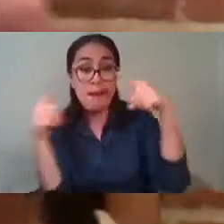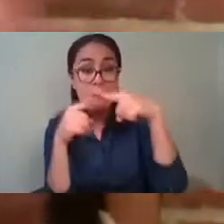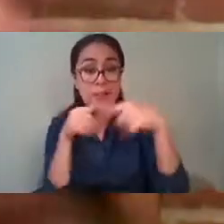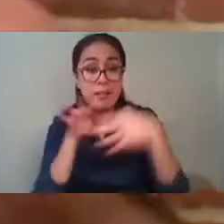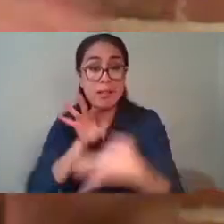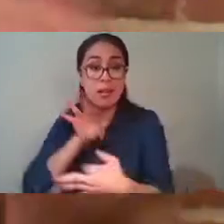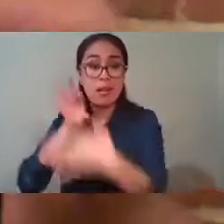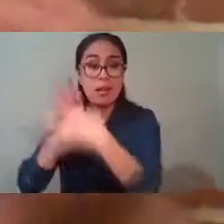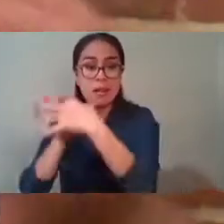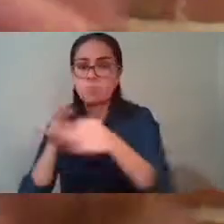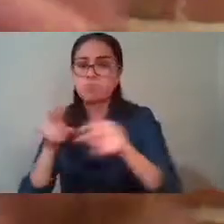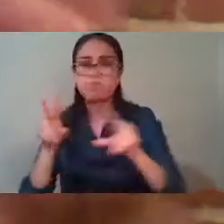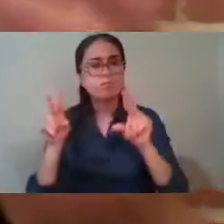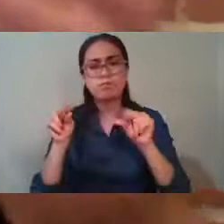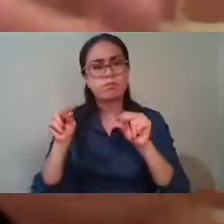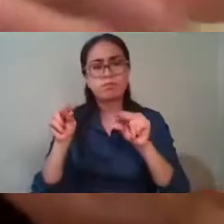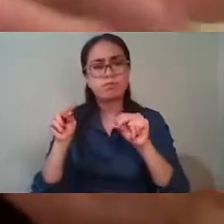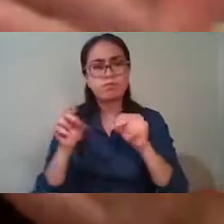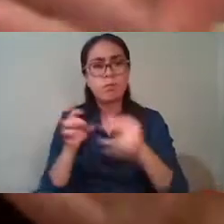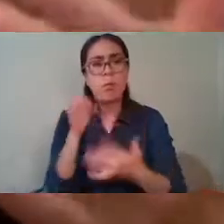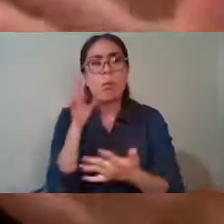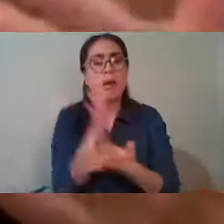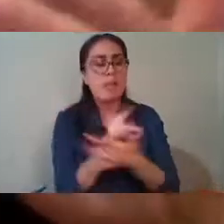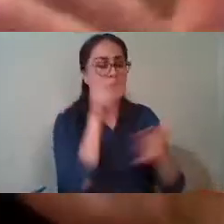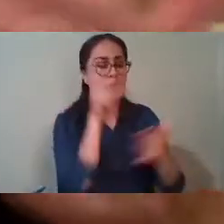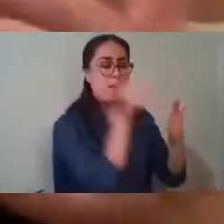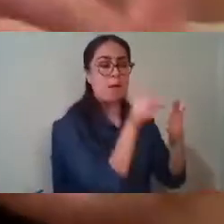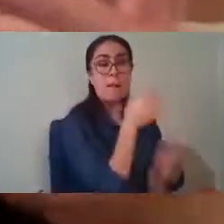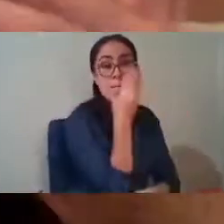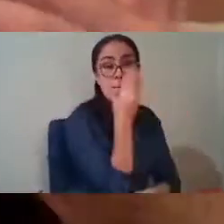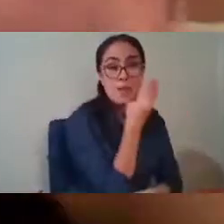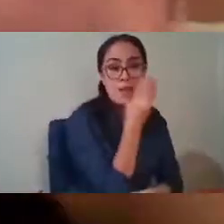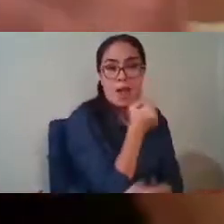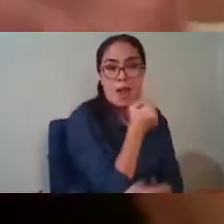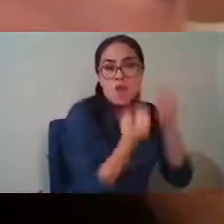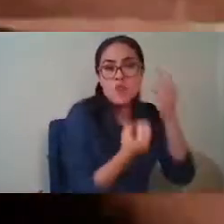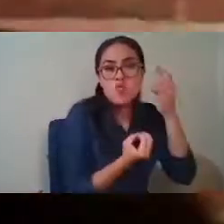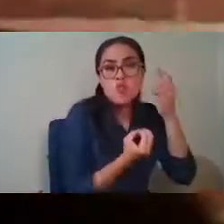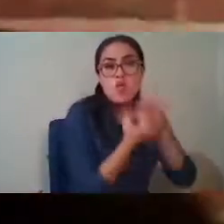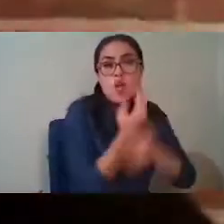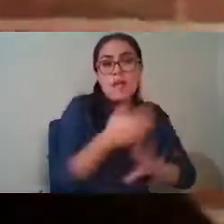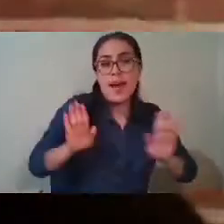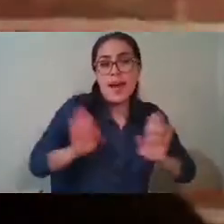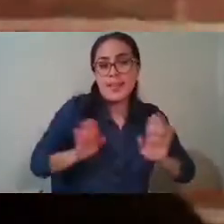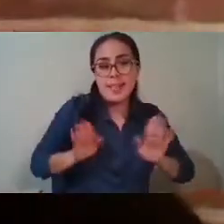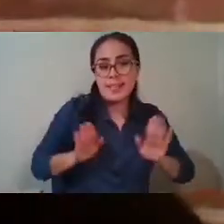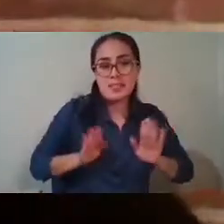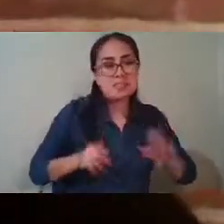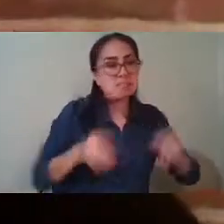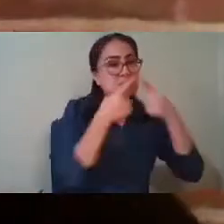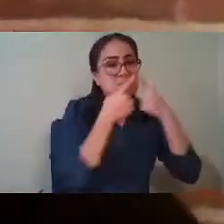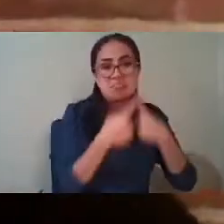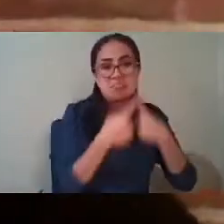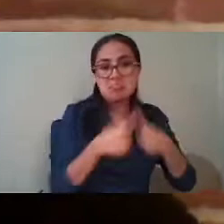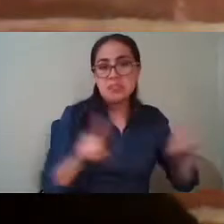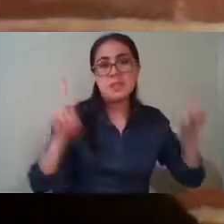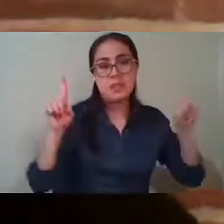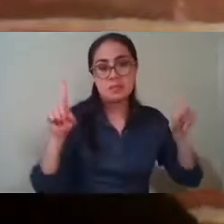una proveedora de nuevos sentidos sobre la vida. Le dan una característica poética, ahora voy a hablar de lo que es